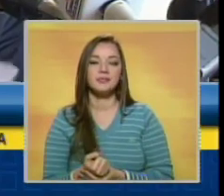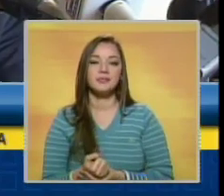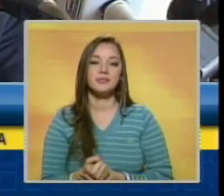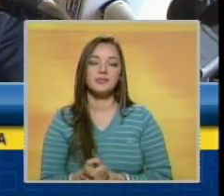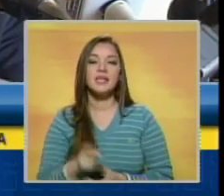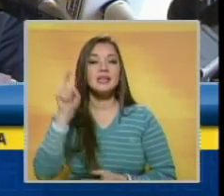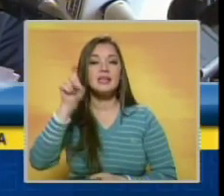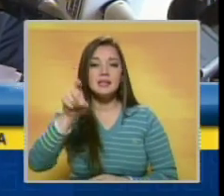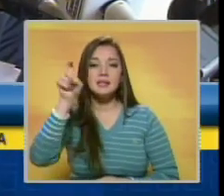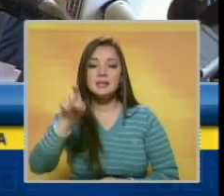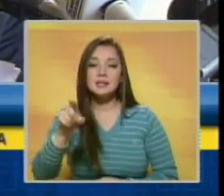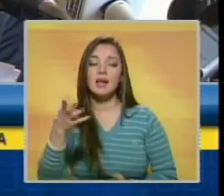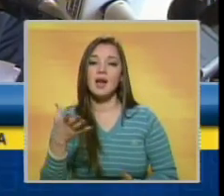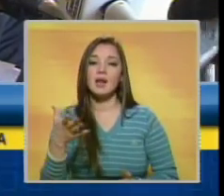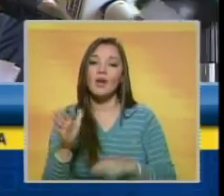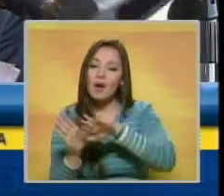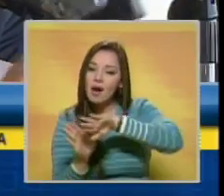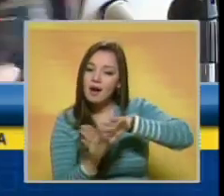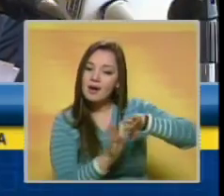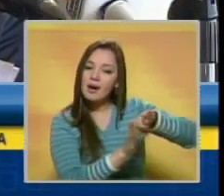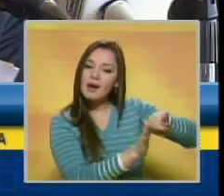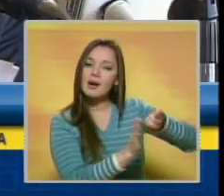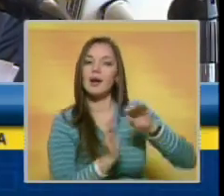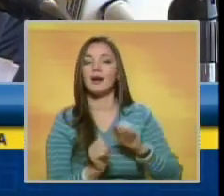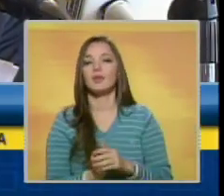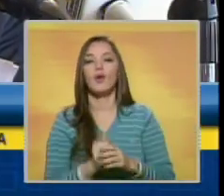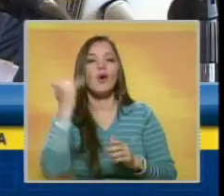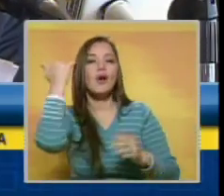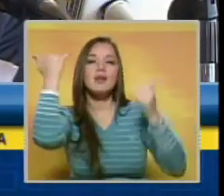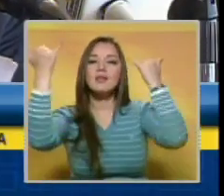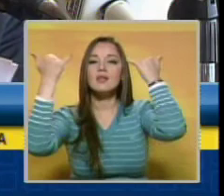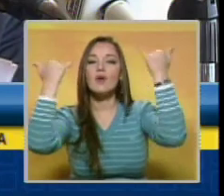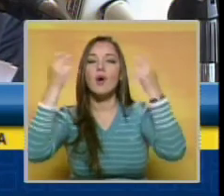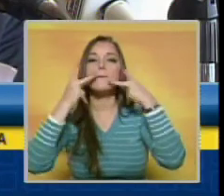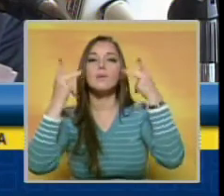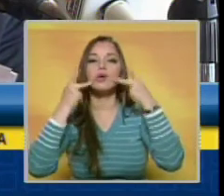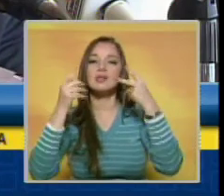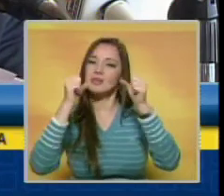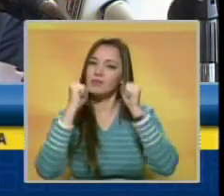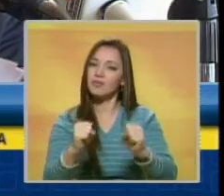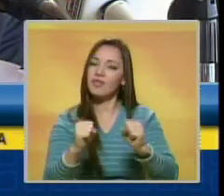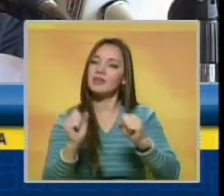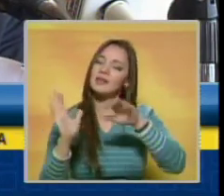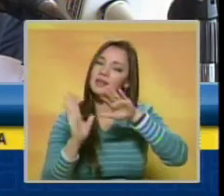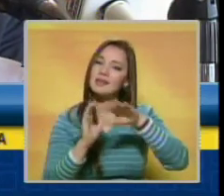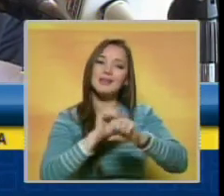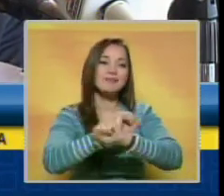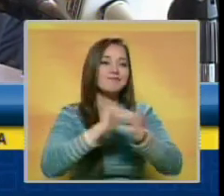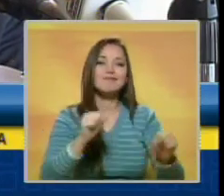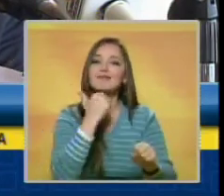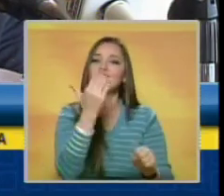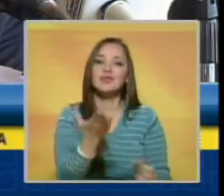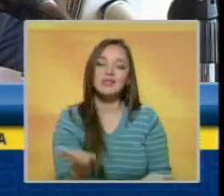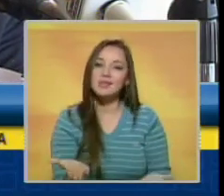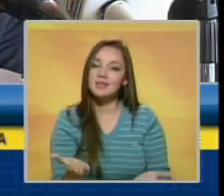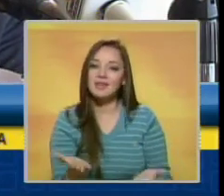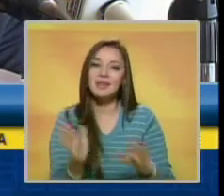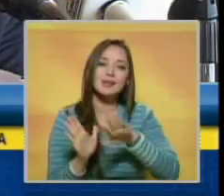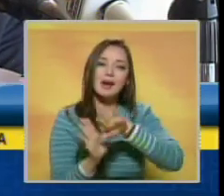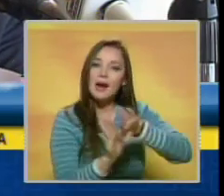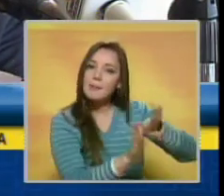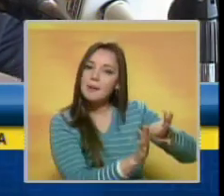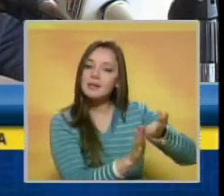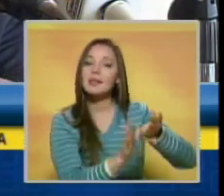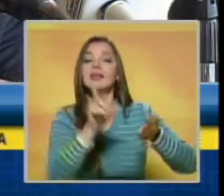necesario que, dejando a un lado concepciones ideológicas rígidas y fracasadas, así como